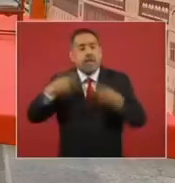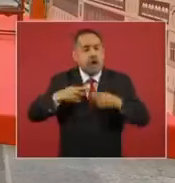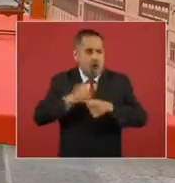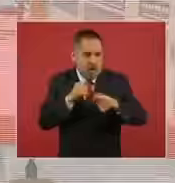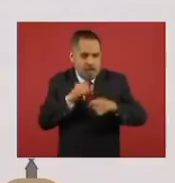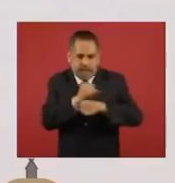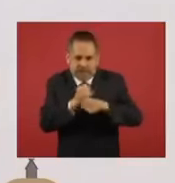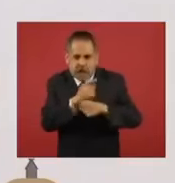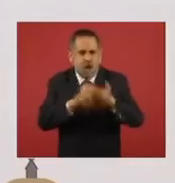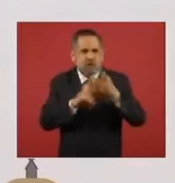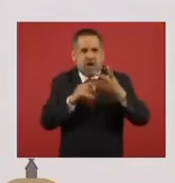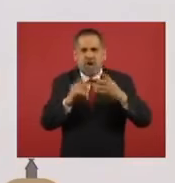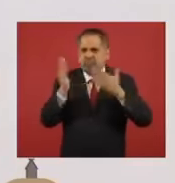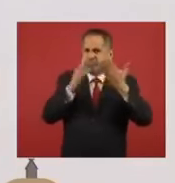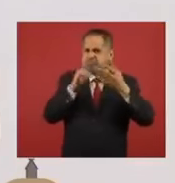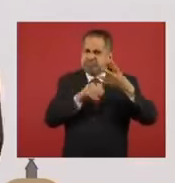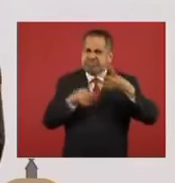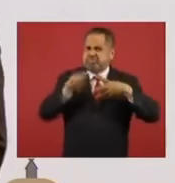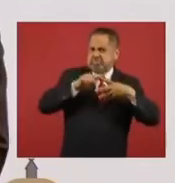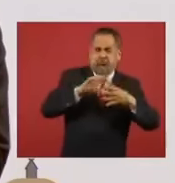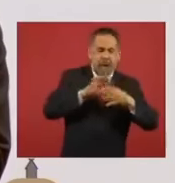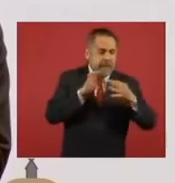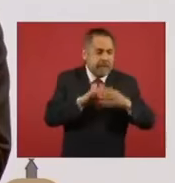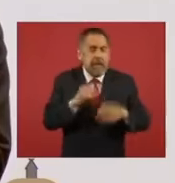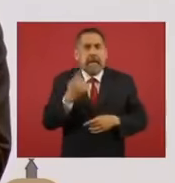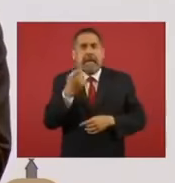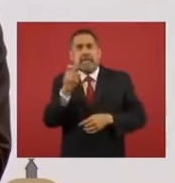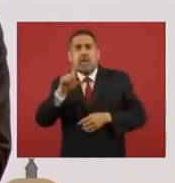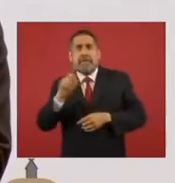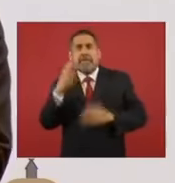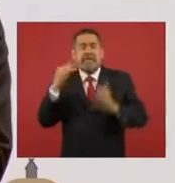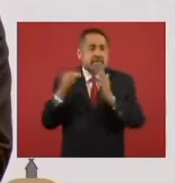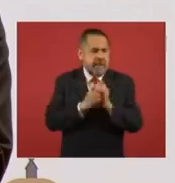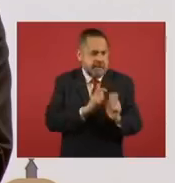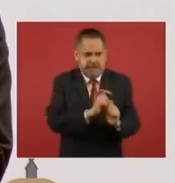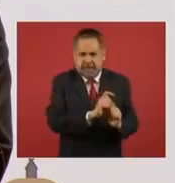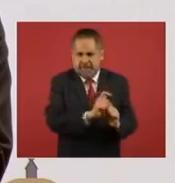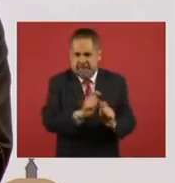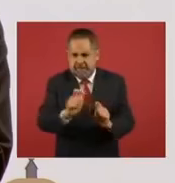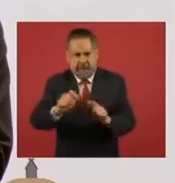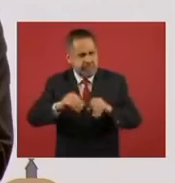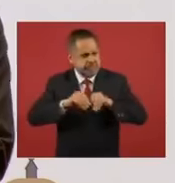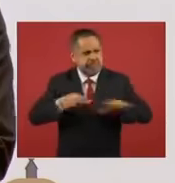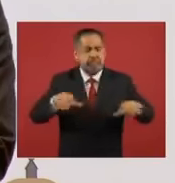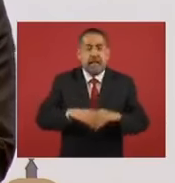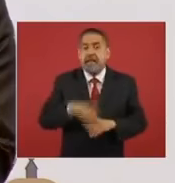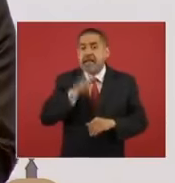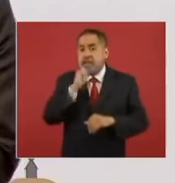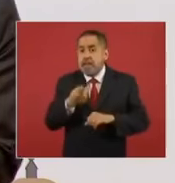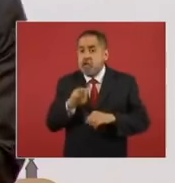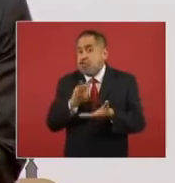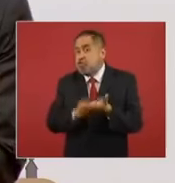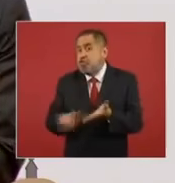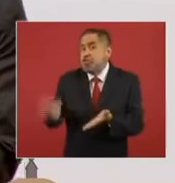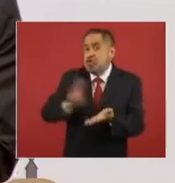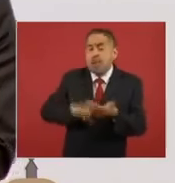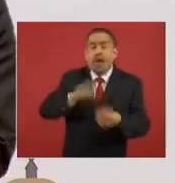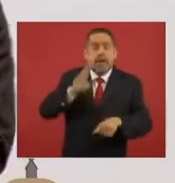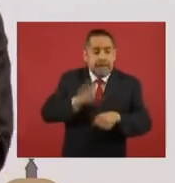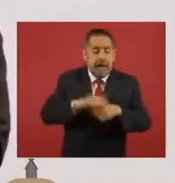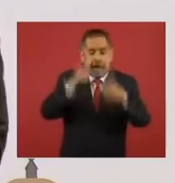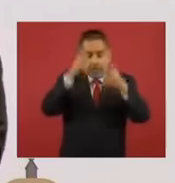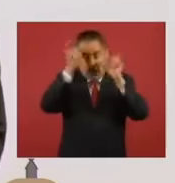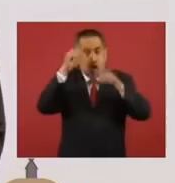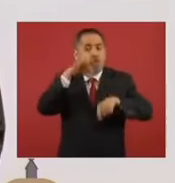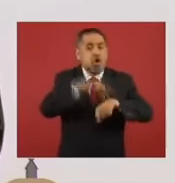1.160.000 empleos. Entonces, hay un déficit en el caso del ejercicio de gobierno del presidente Andrés Manuel López Obrador. Otro dato que también vale